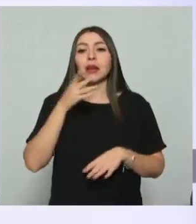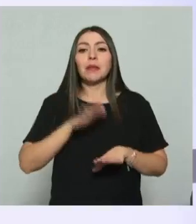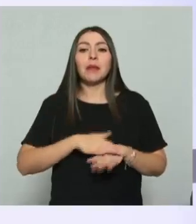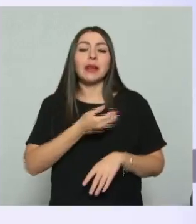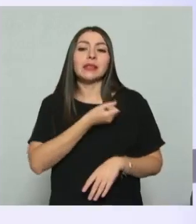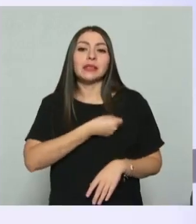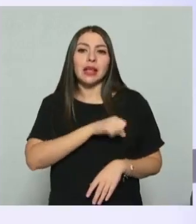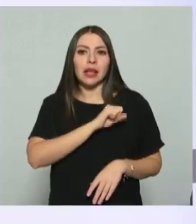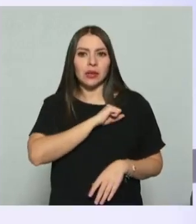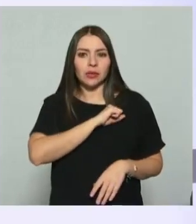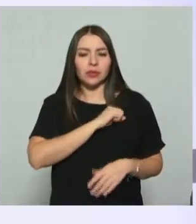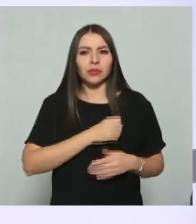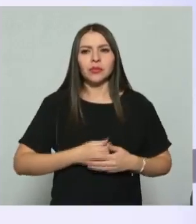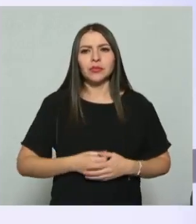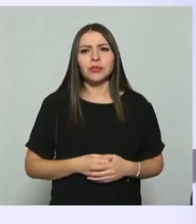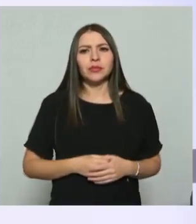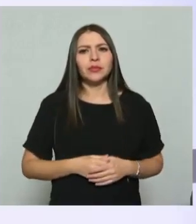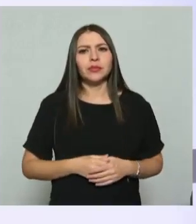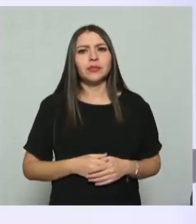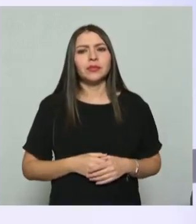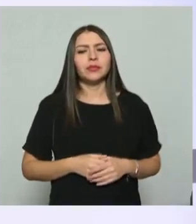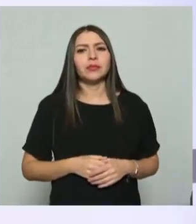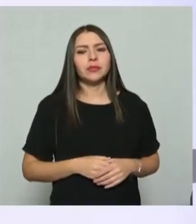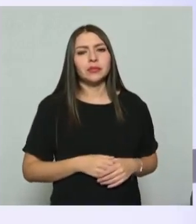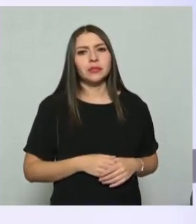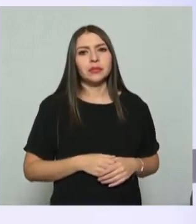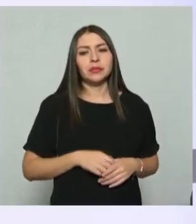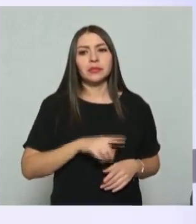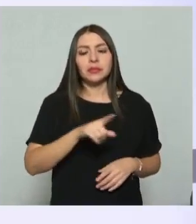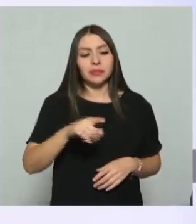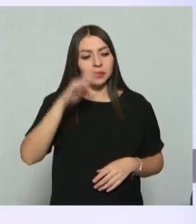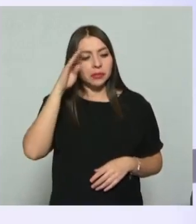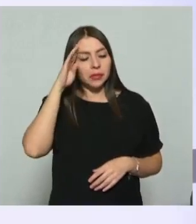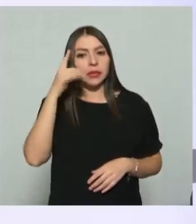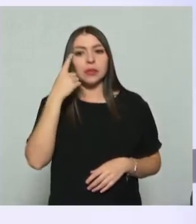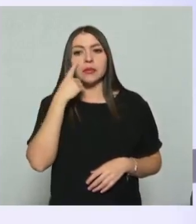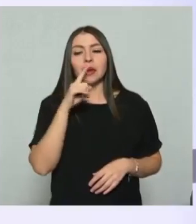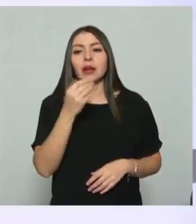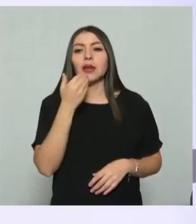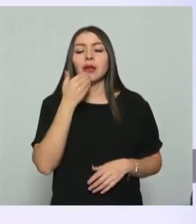nutritivo, ¿no? Entonces, no le tengamos miedo a la proteína vegetal,